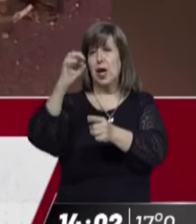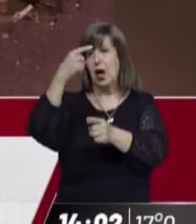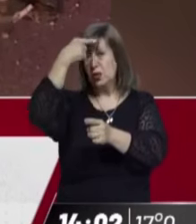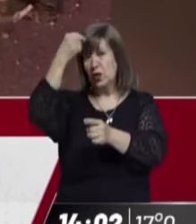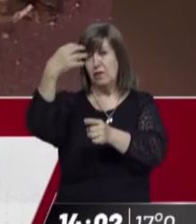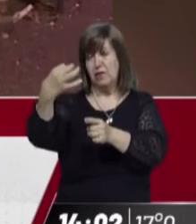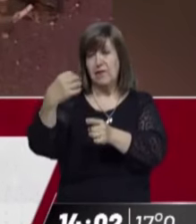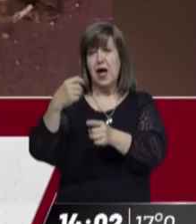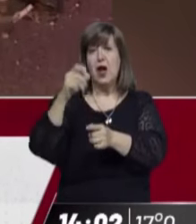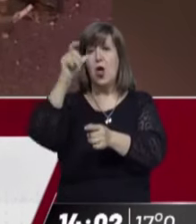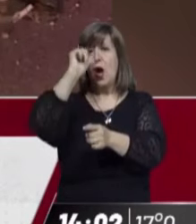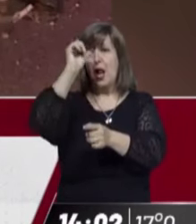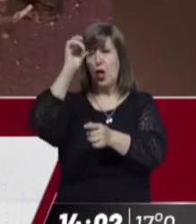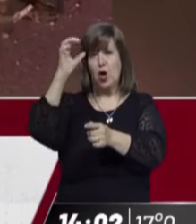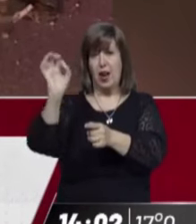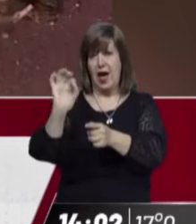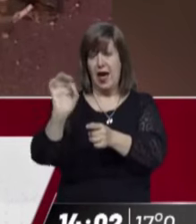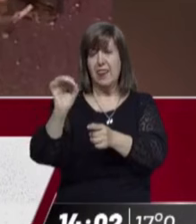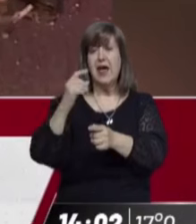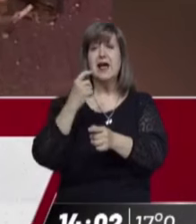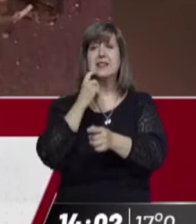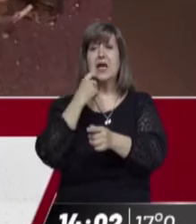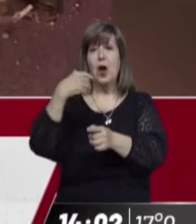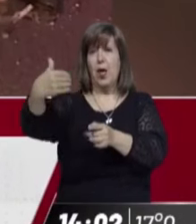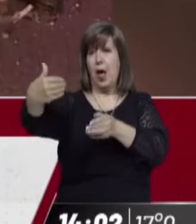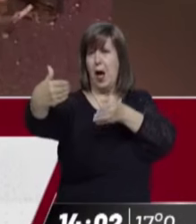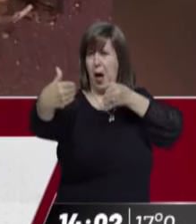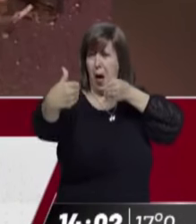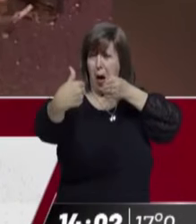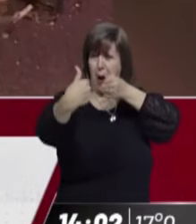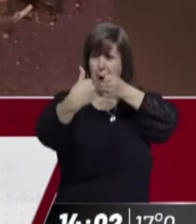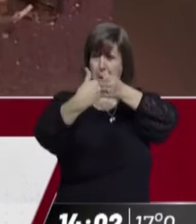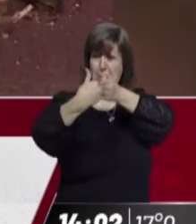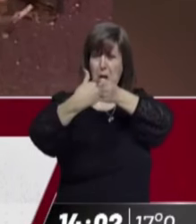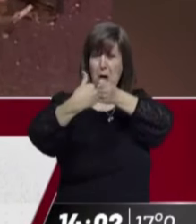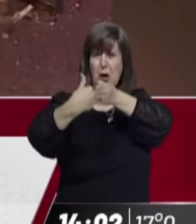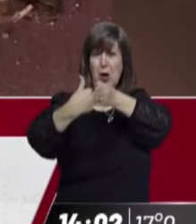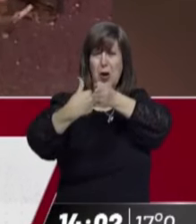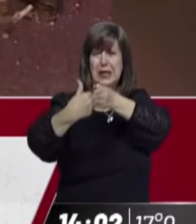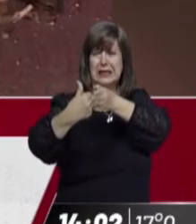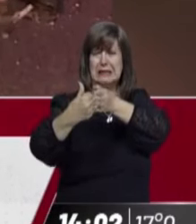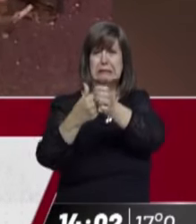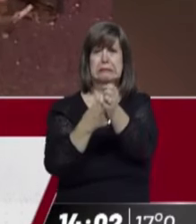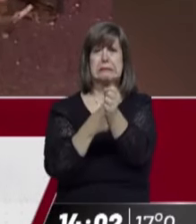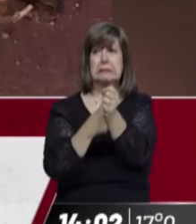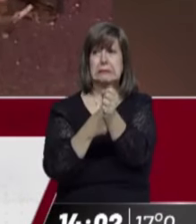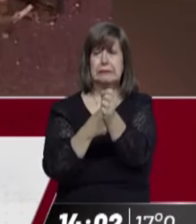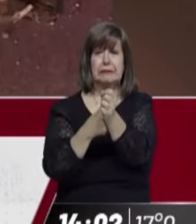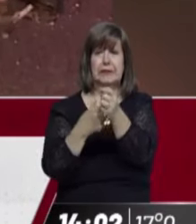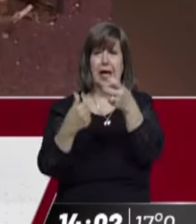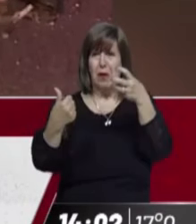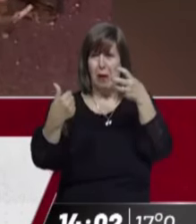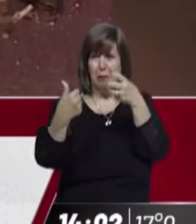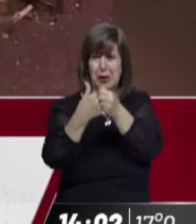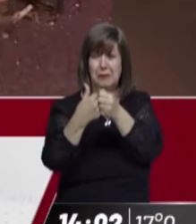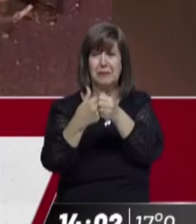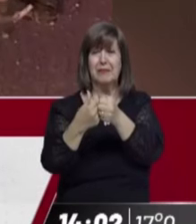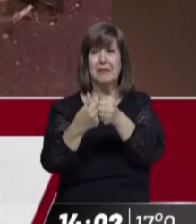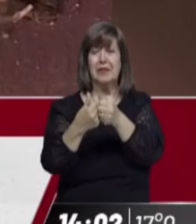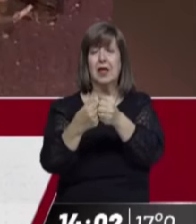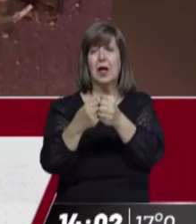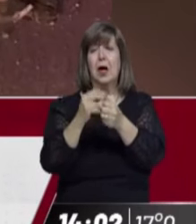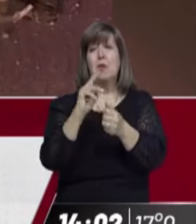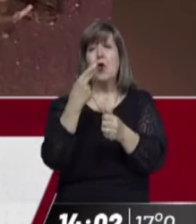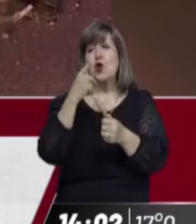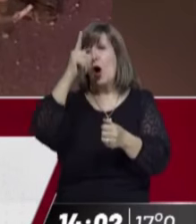0 grados. Tremendo cómo quedó el auto, Oscar. Evidentemente el impacto fue muy fuerte. Totalmente destruido la parte delantera. Murió de